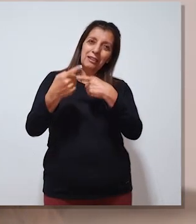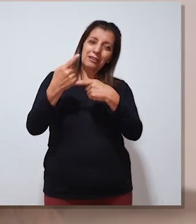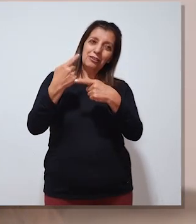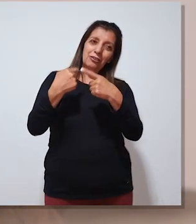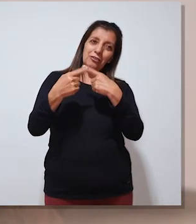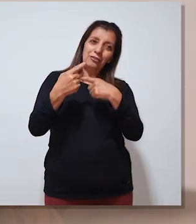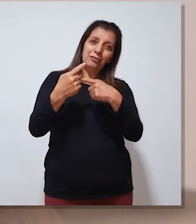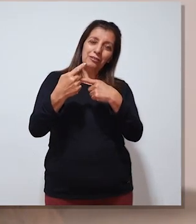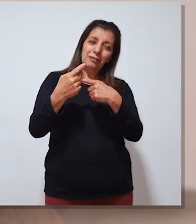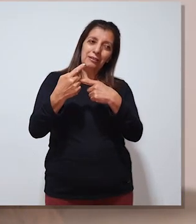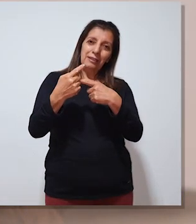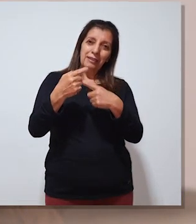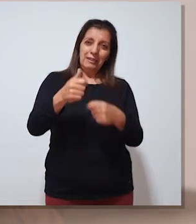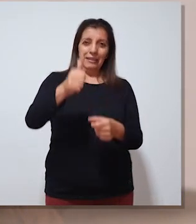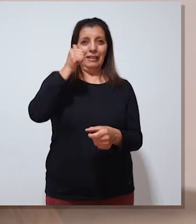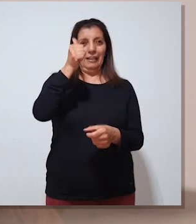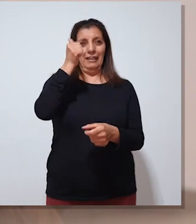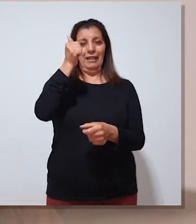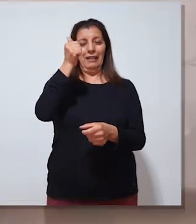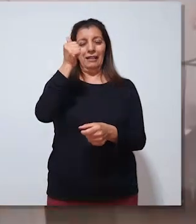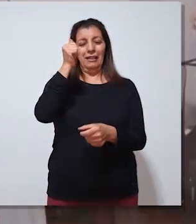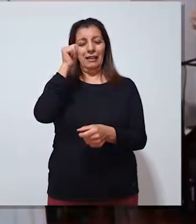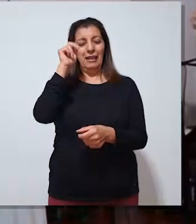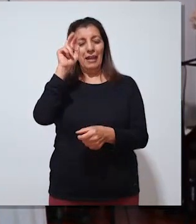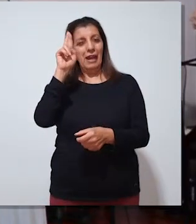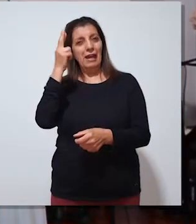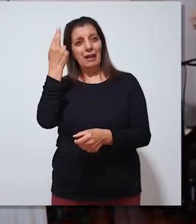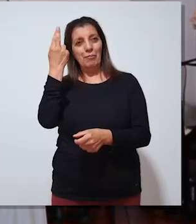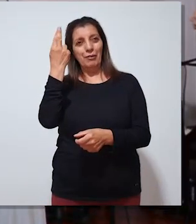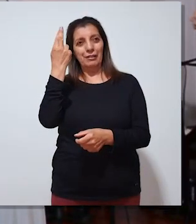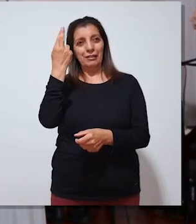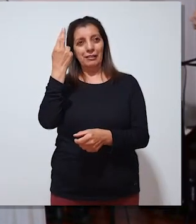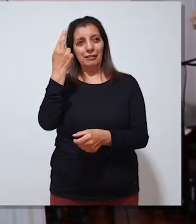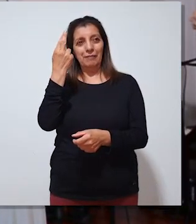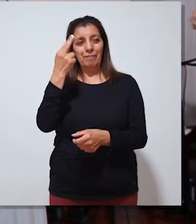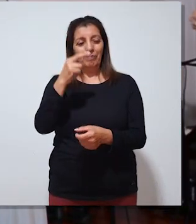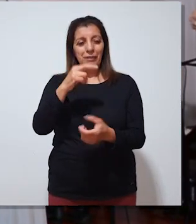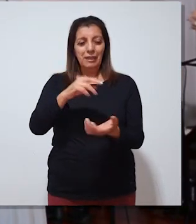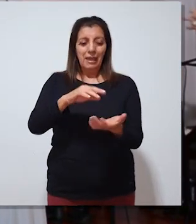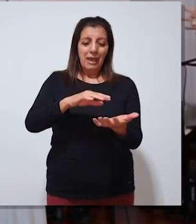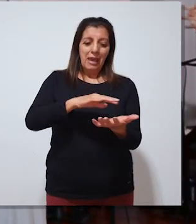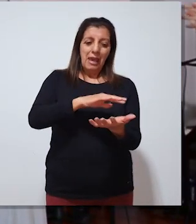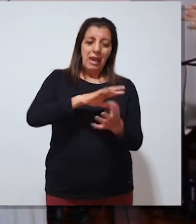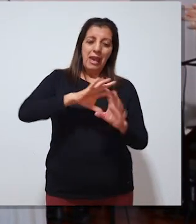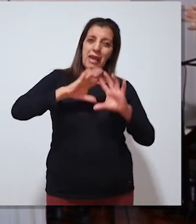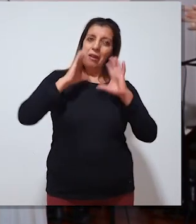triunfo sobre el mal. Nuestro pueblo peregrino,